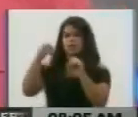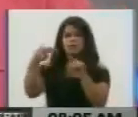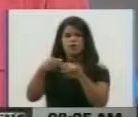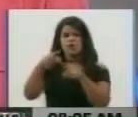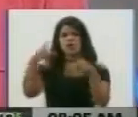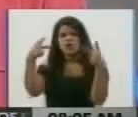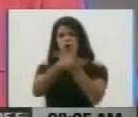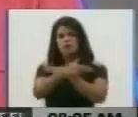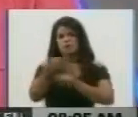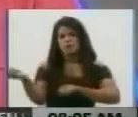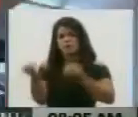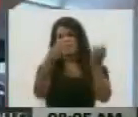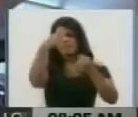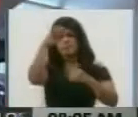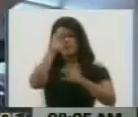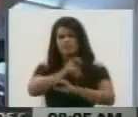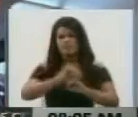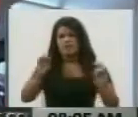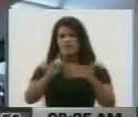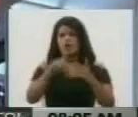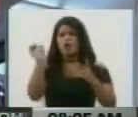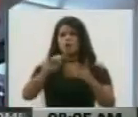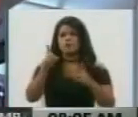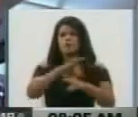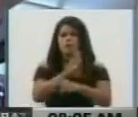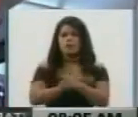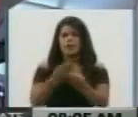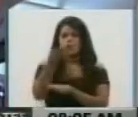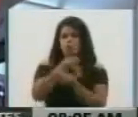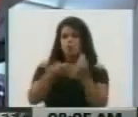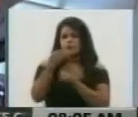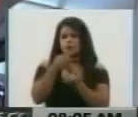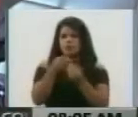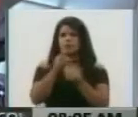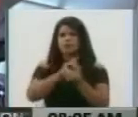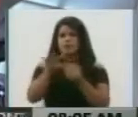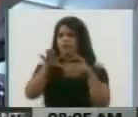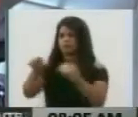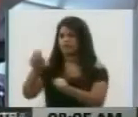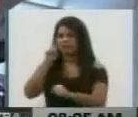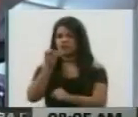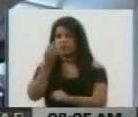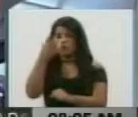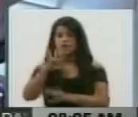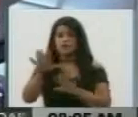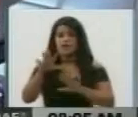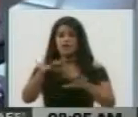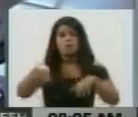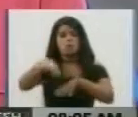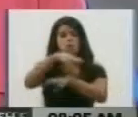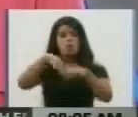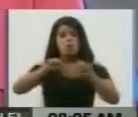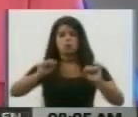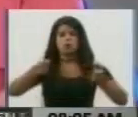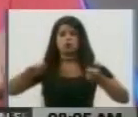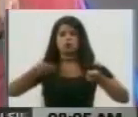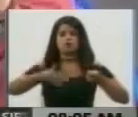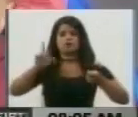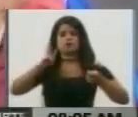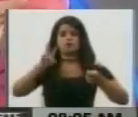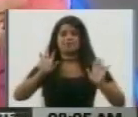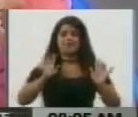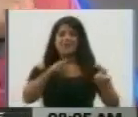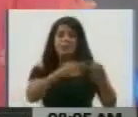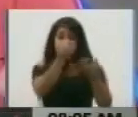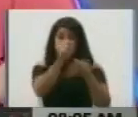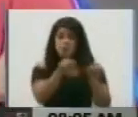eso los poderes económicos tomaron por asalto Miraflores y ya tenían repartido el país. Ese mismo proyecto carmonista es el